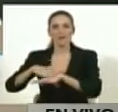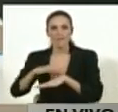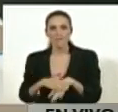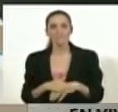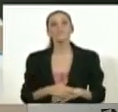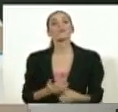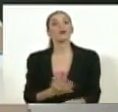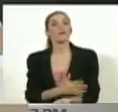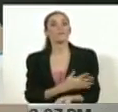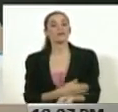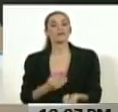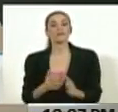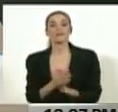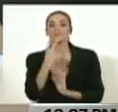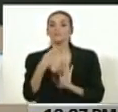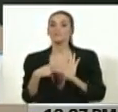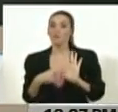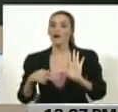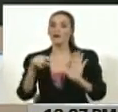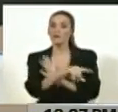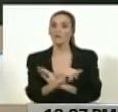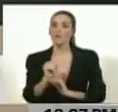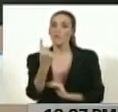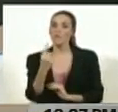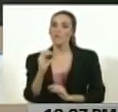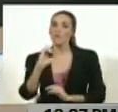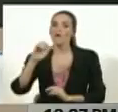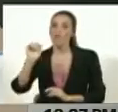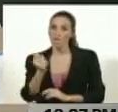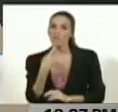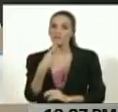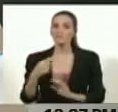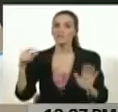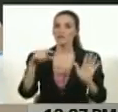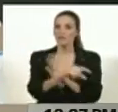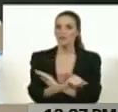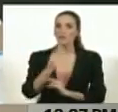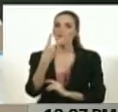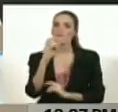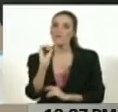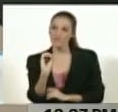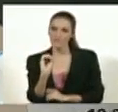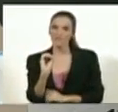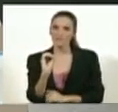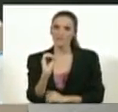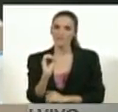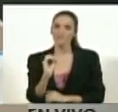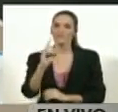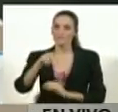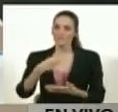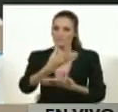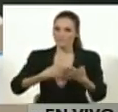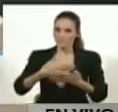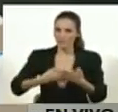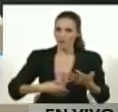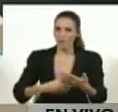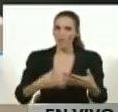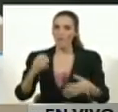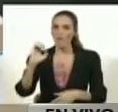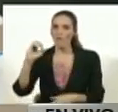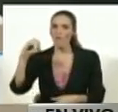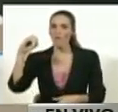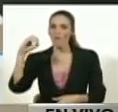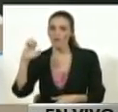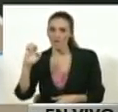Además del artículo 1 de la carta de la ovea invocamos el artículo 20 de la carta de esta organización que